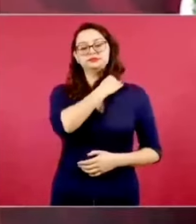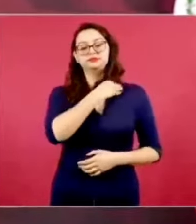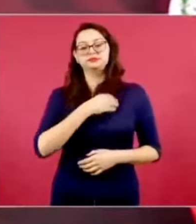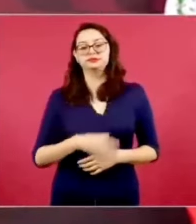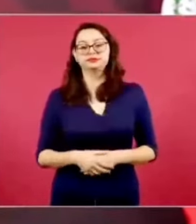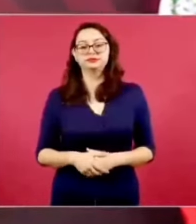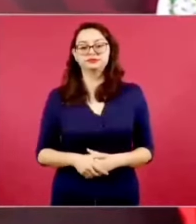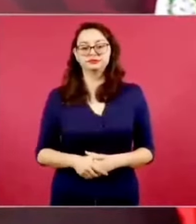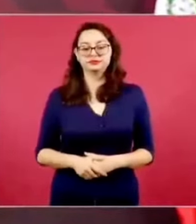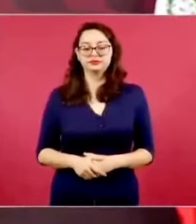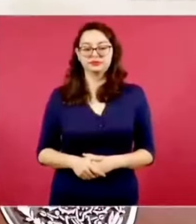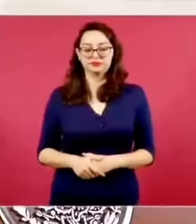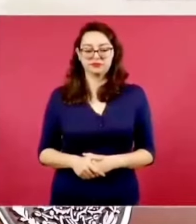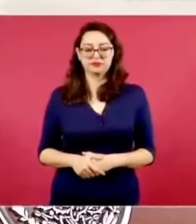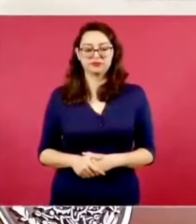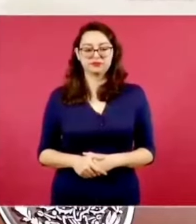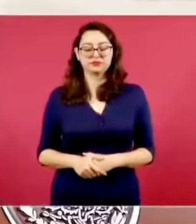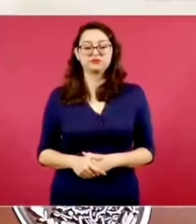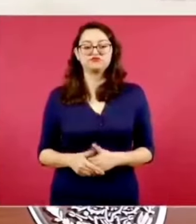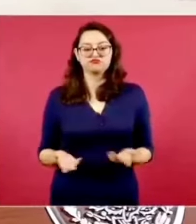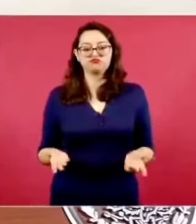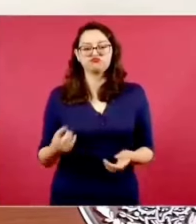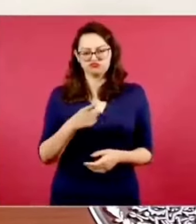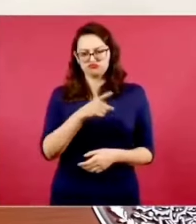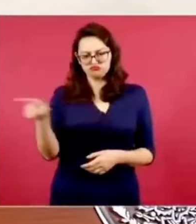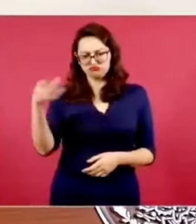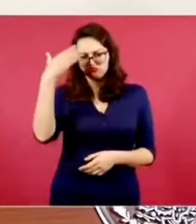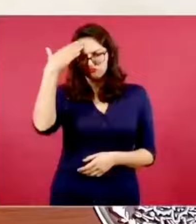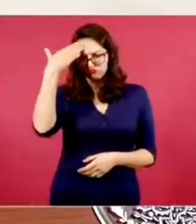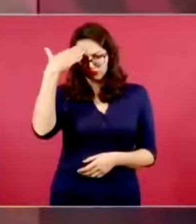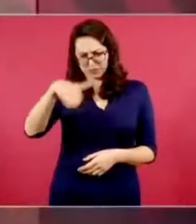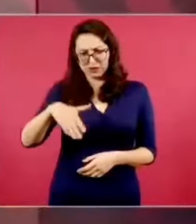saben mi compañera mi esposa